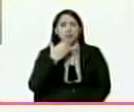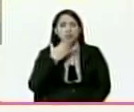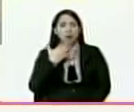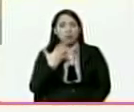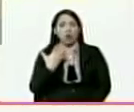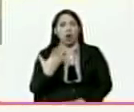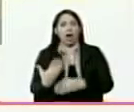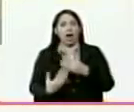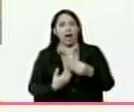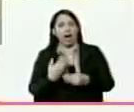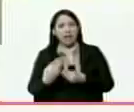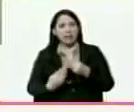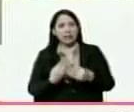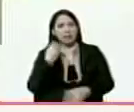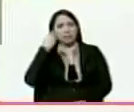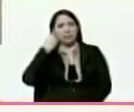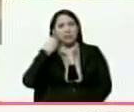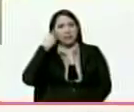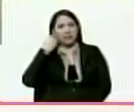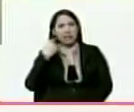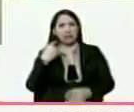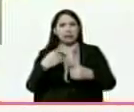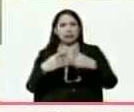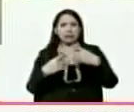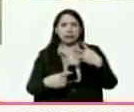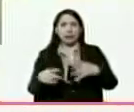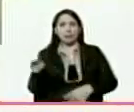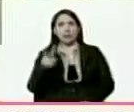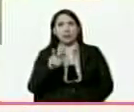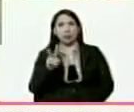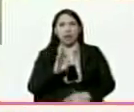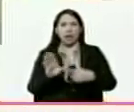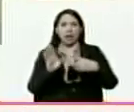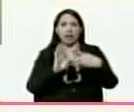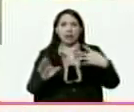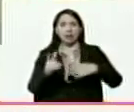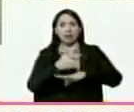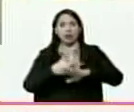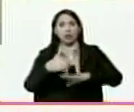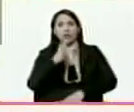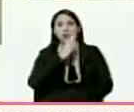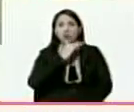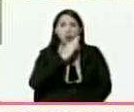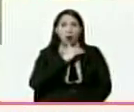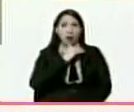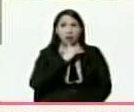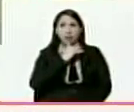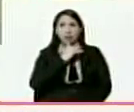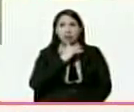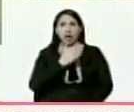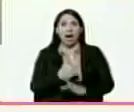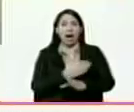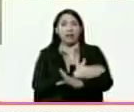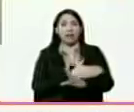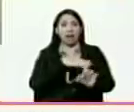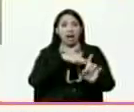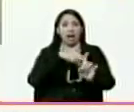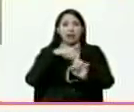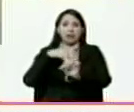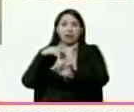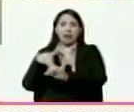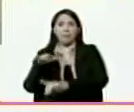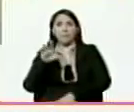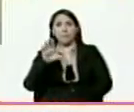Venezuela, características de su gobierno, que no son tales. Bueno, recordemos, antes de atacar un país,